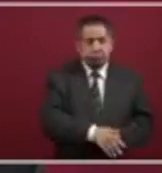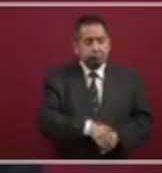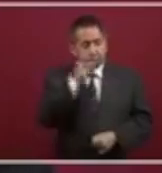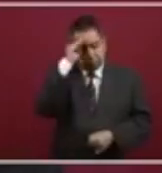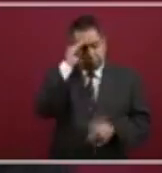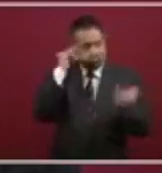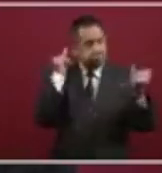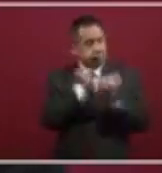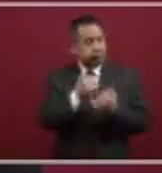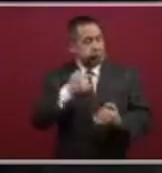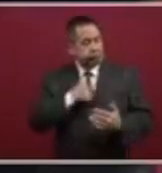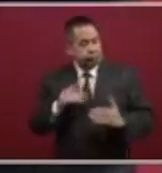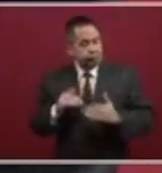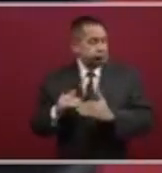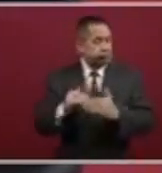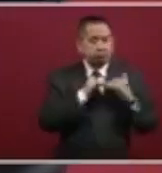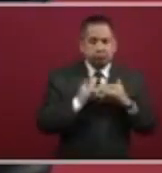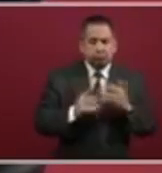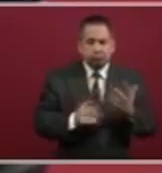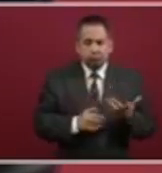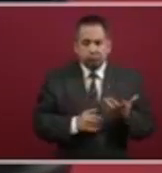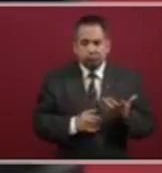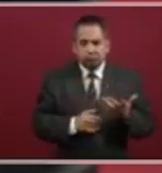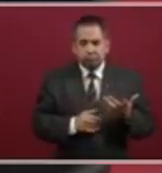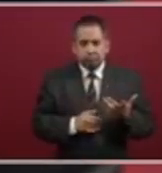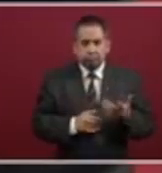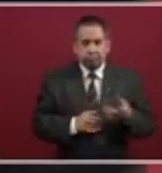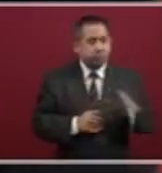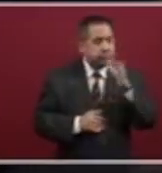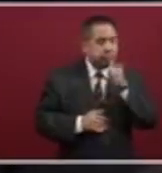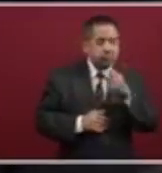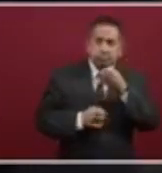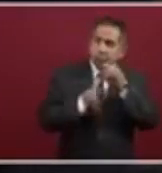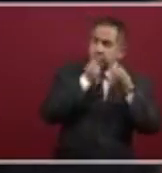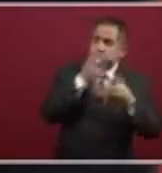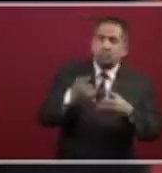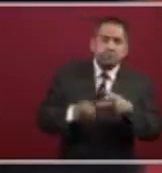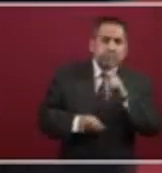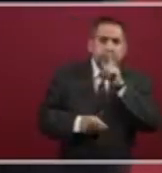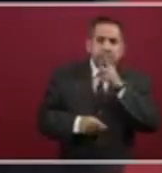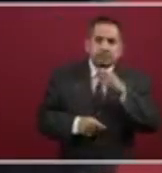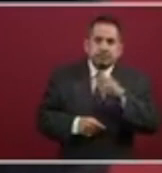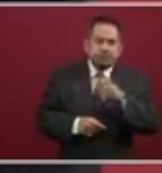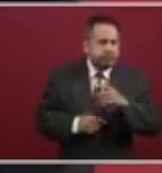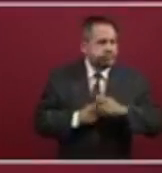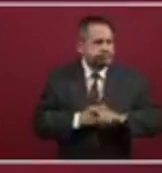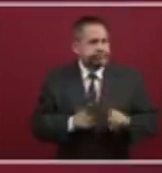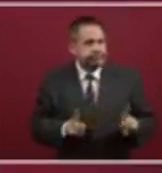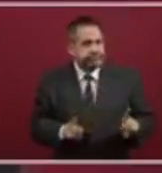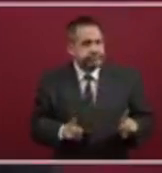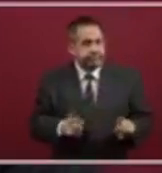solo se puede protestar con los dientes apretados. En la democracia